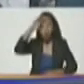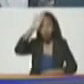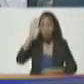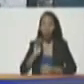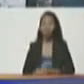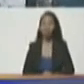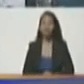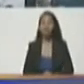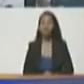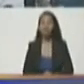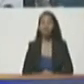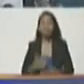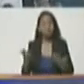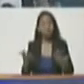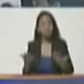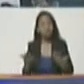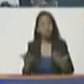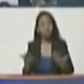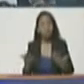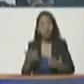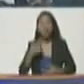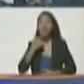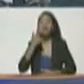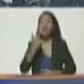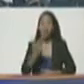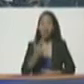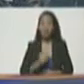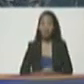que les dice: